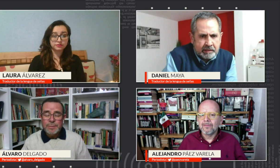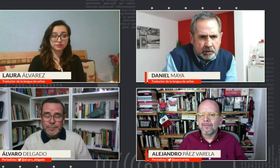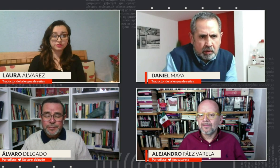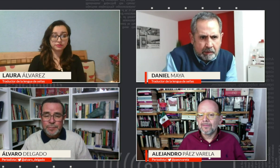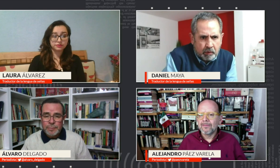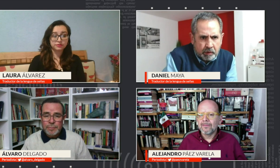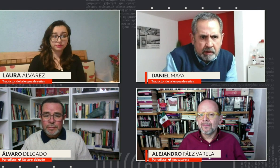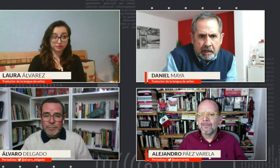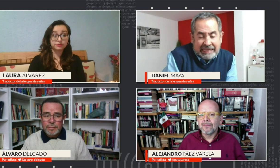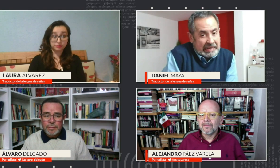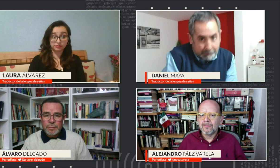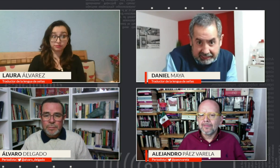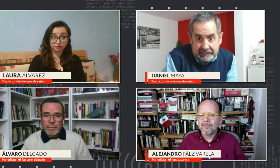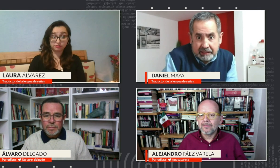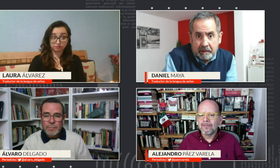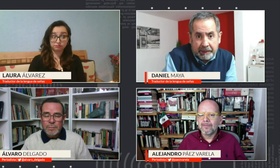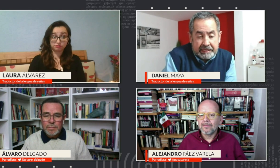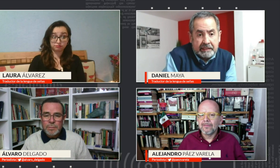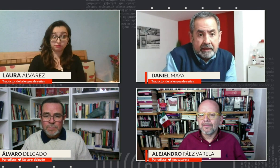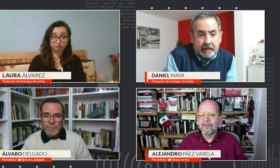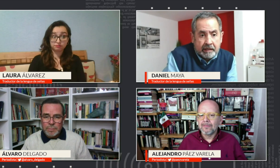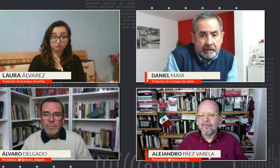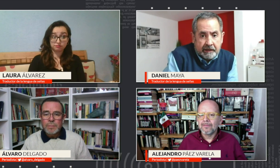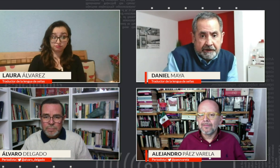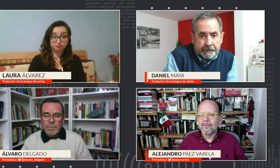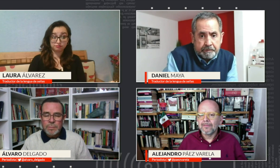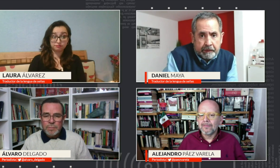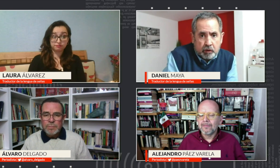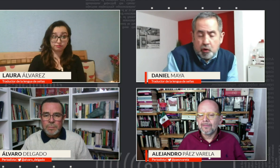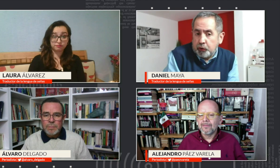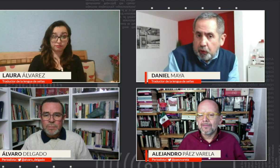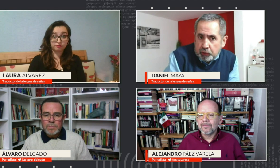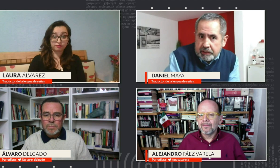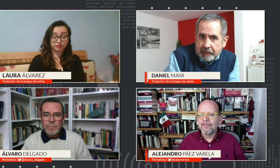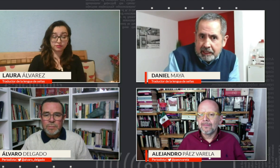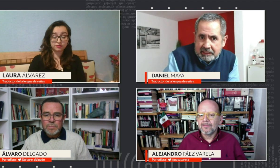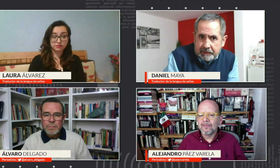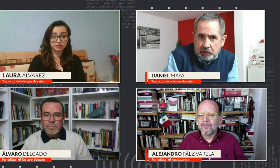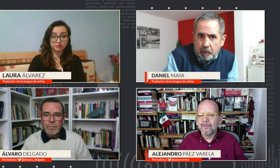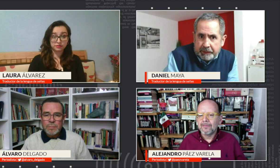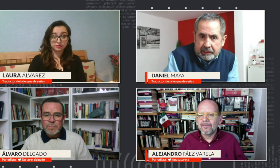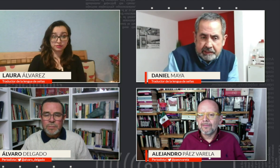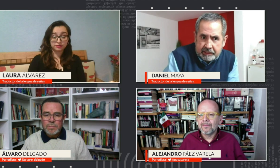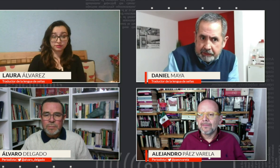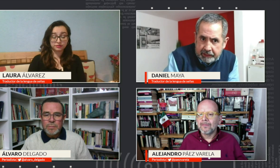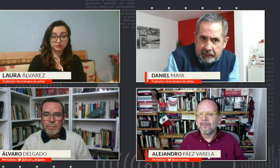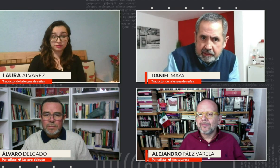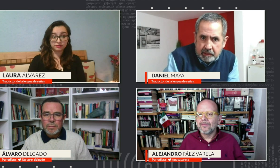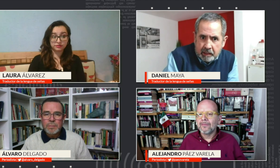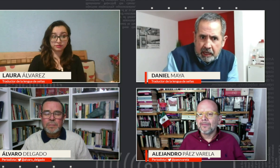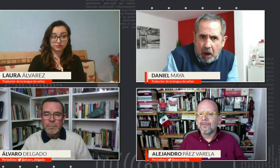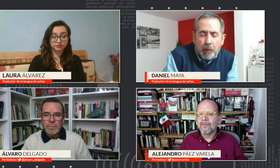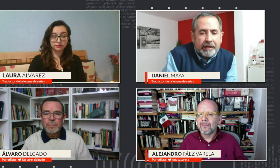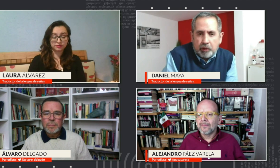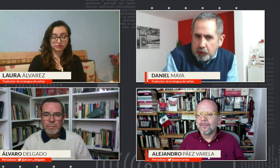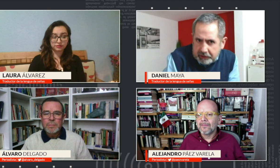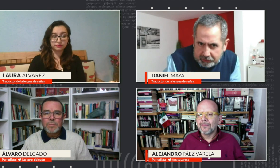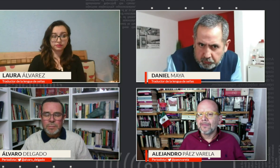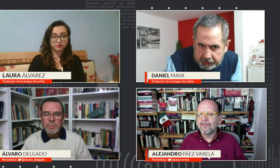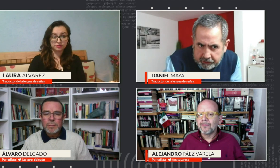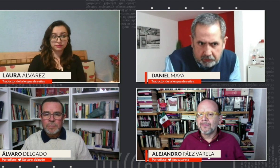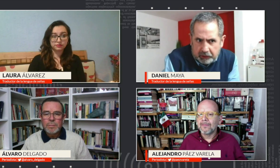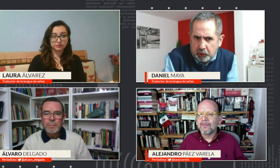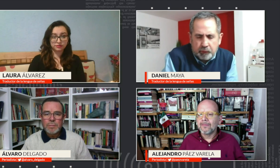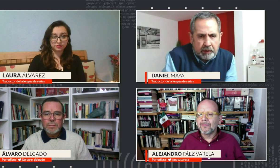país? En el país. No todos tienen las debidas competencias y habilidades. Aunque todos